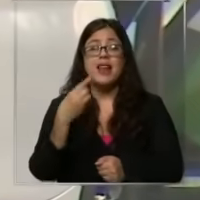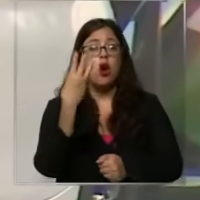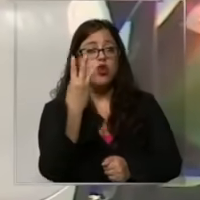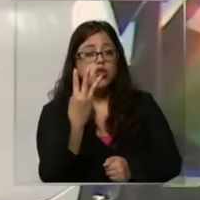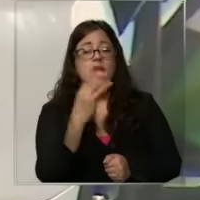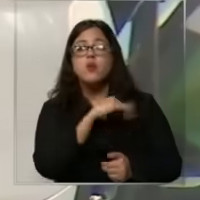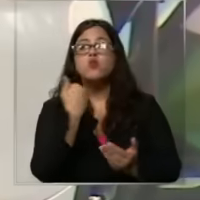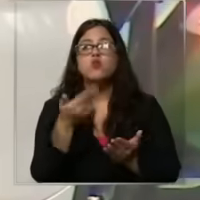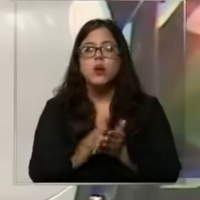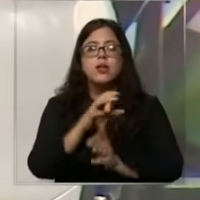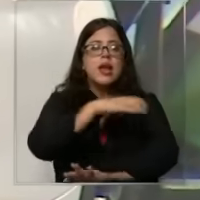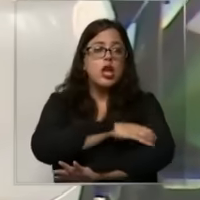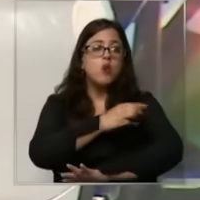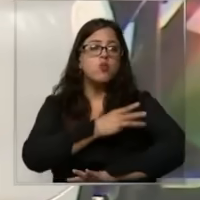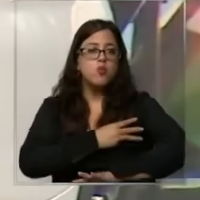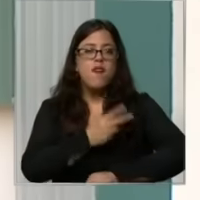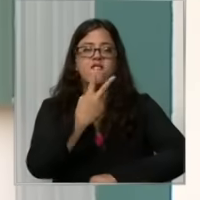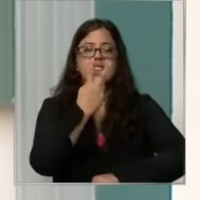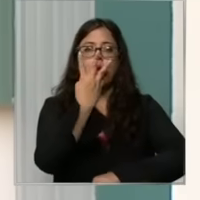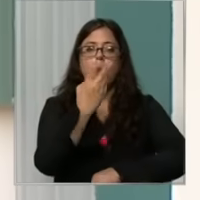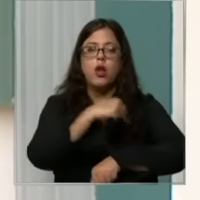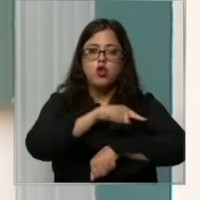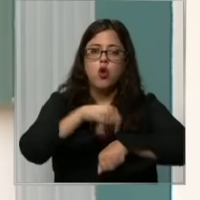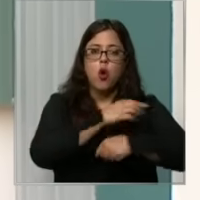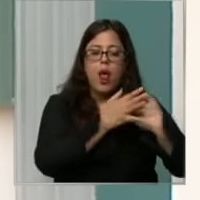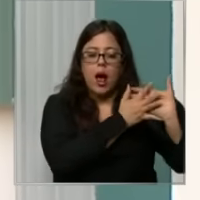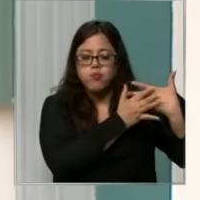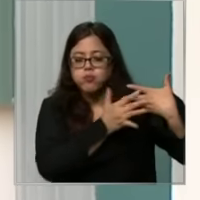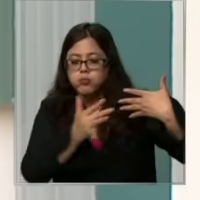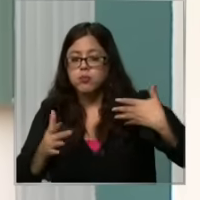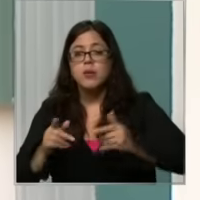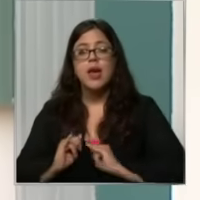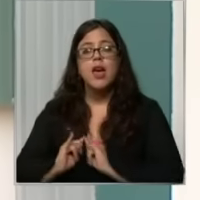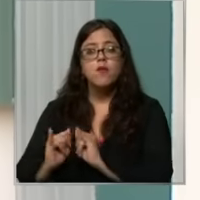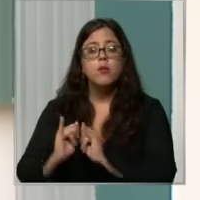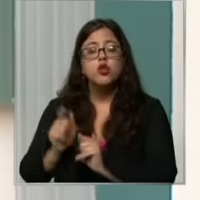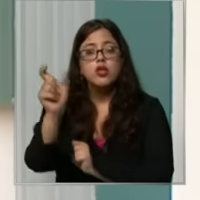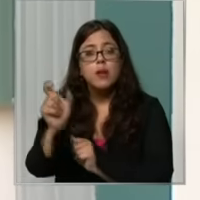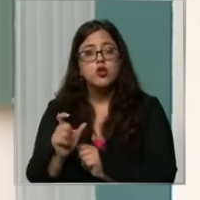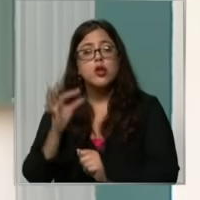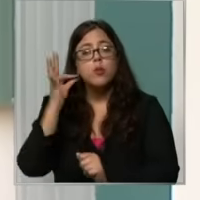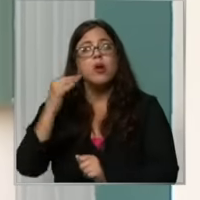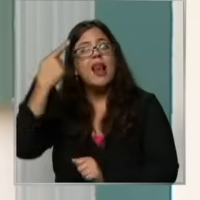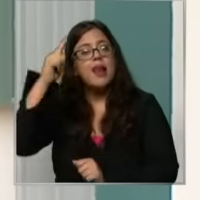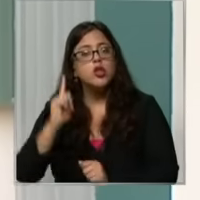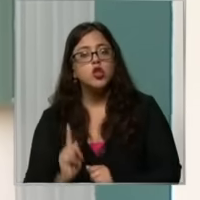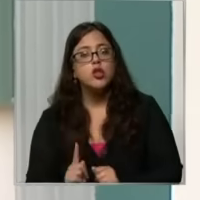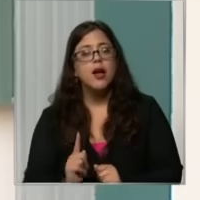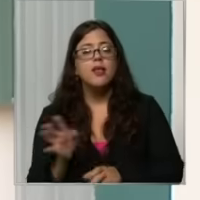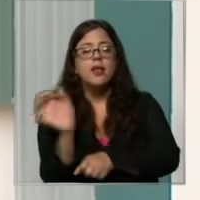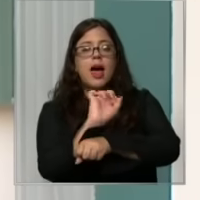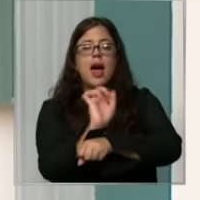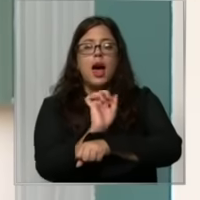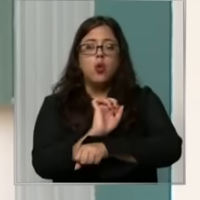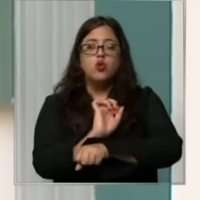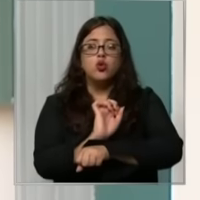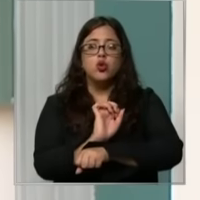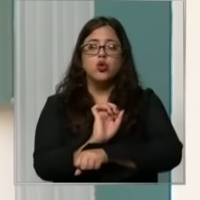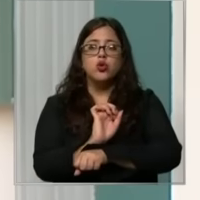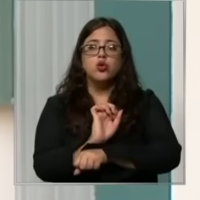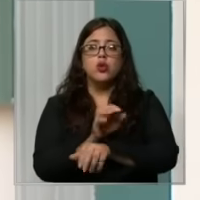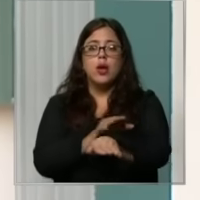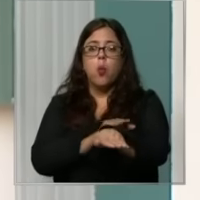metropolitana en 24 horas. Conforme a la versión de la lesionada, un vehículo lo